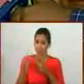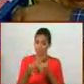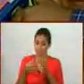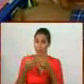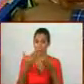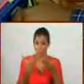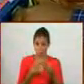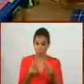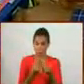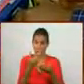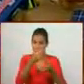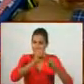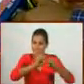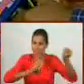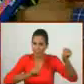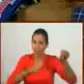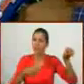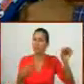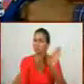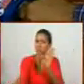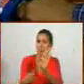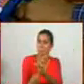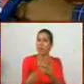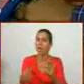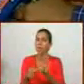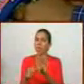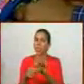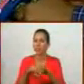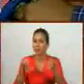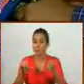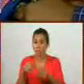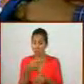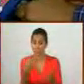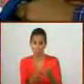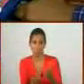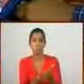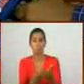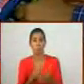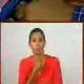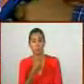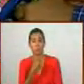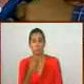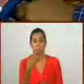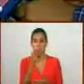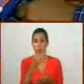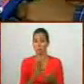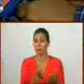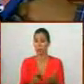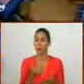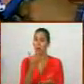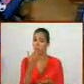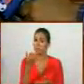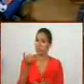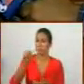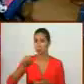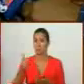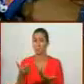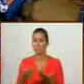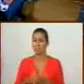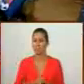mapas cuáles son los territorios delimitados y que ellos, bueno, lo validen, lo certifiquen o hagan las observaciones a que tengan